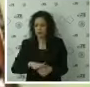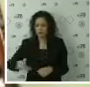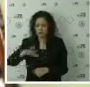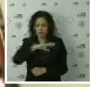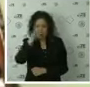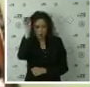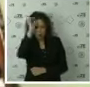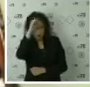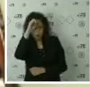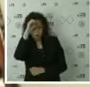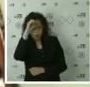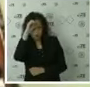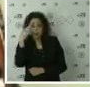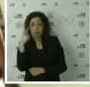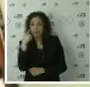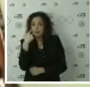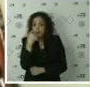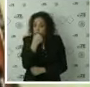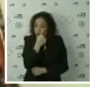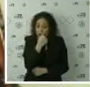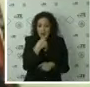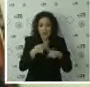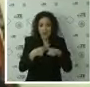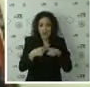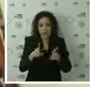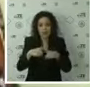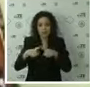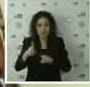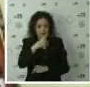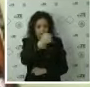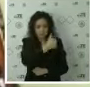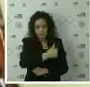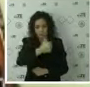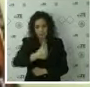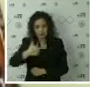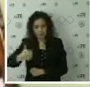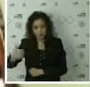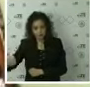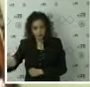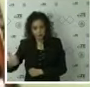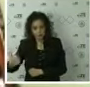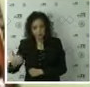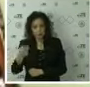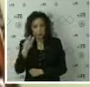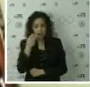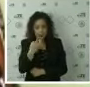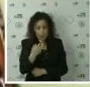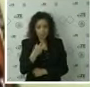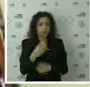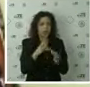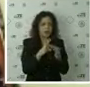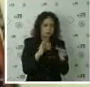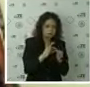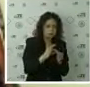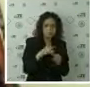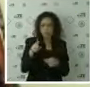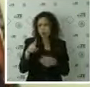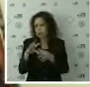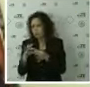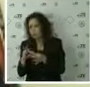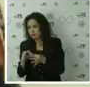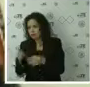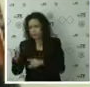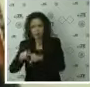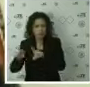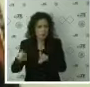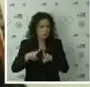pueden tener distintos puntos de vista, por lo que al contrastarse unos con otros de una manera